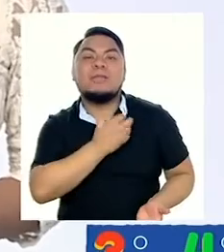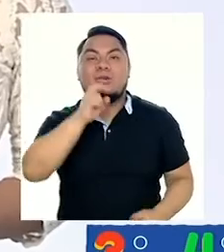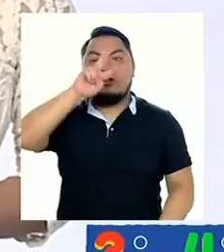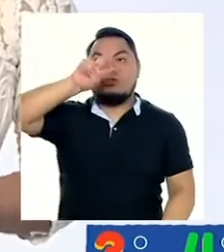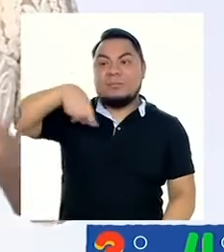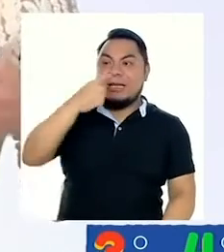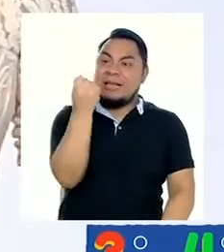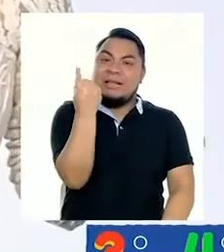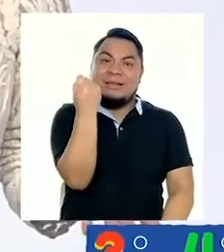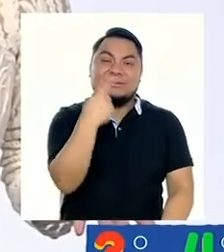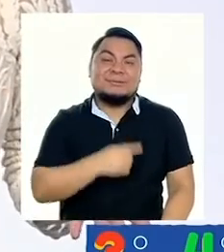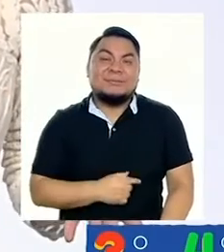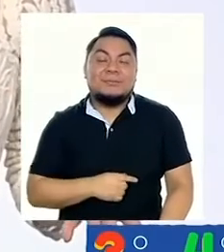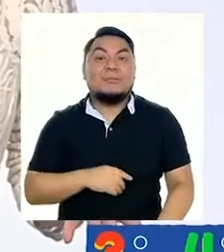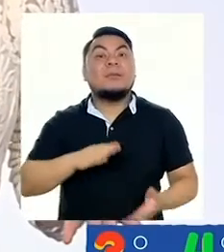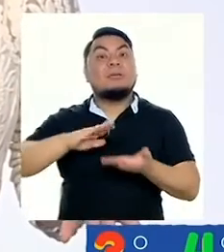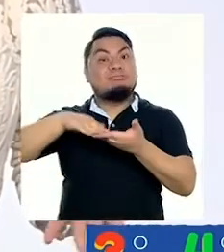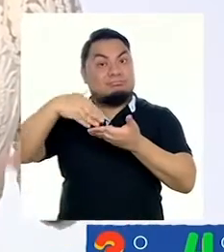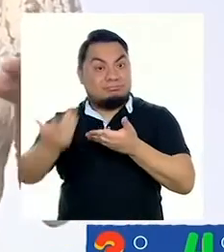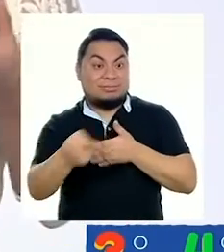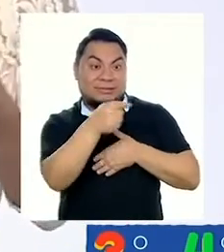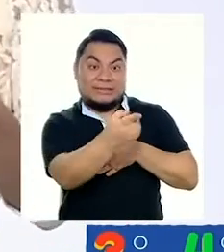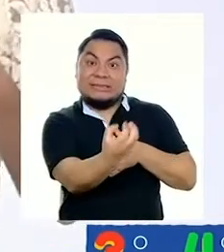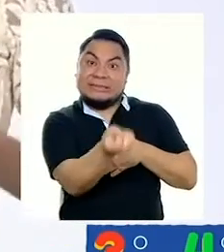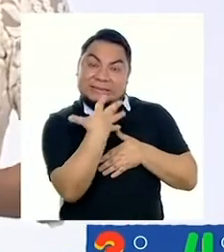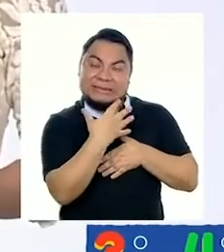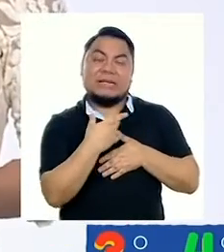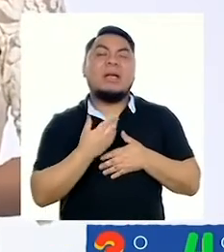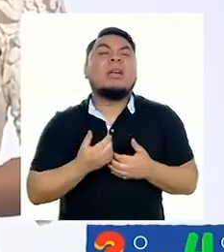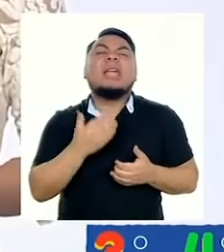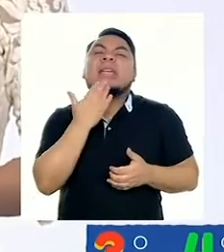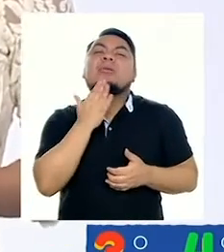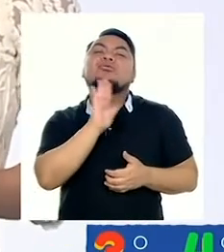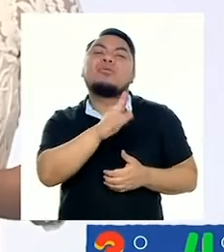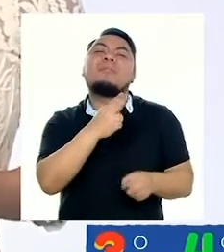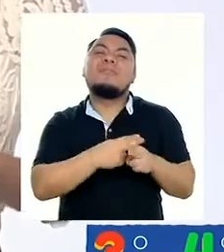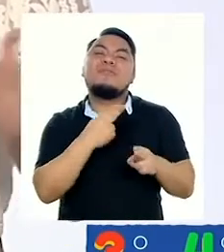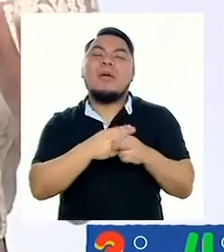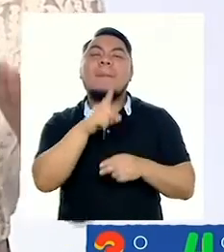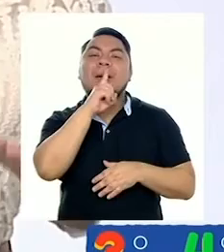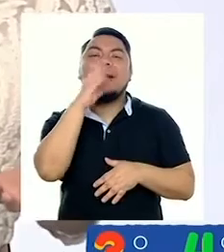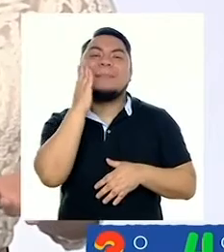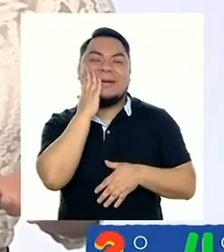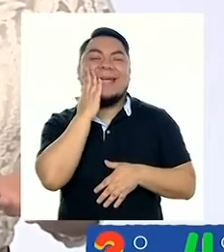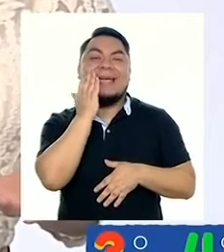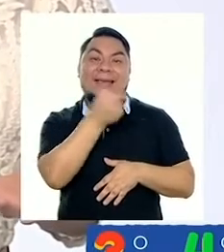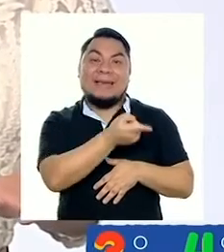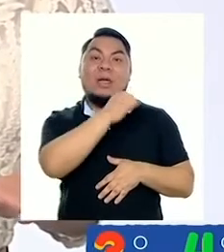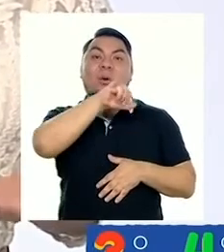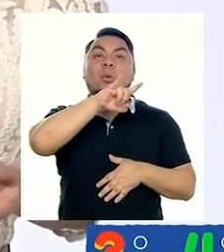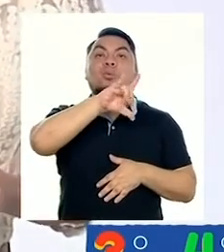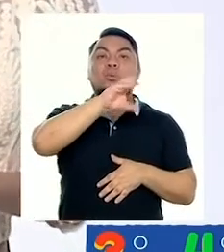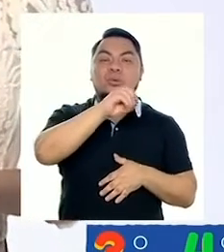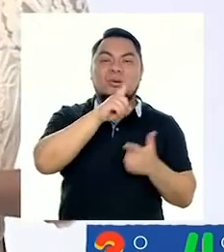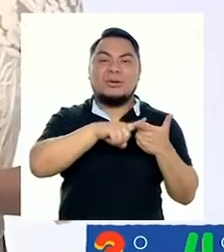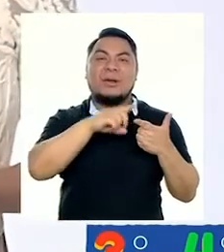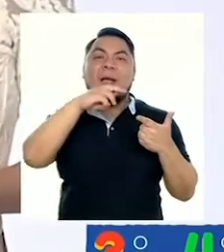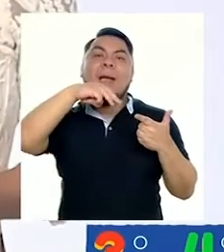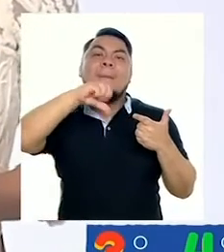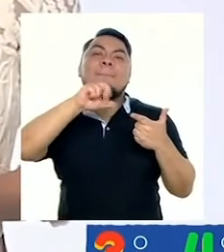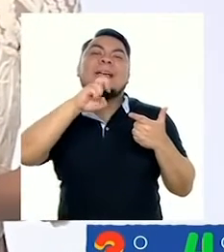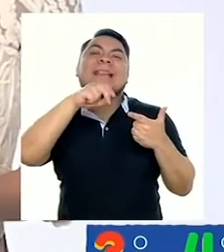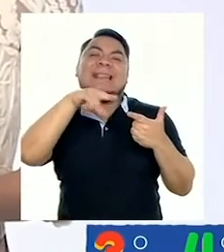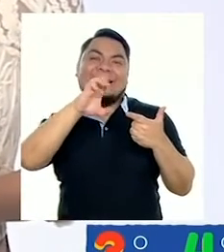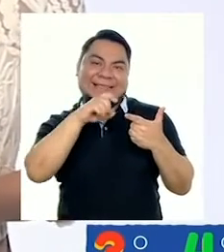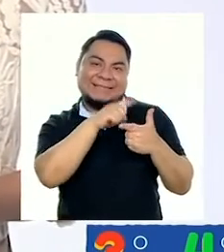2011. Luego, Bianca mencionó quiénes son sus padres. Ellos son Julio Condeso y